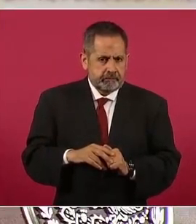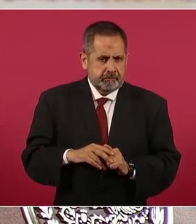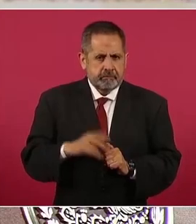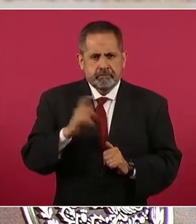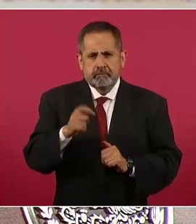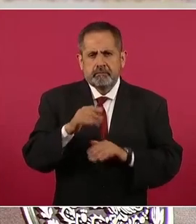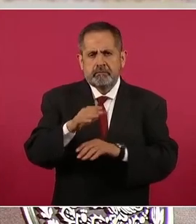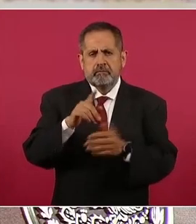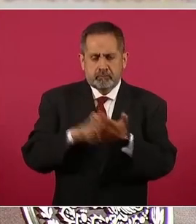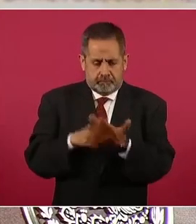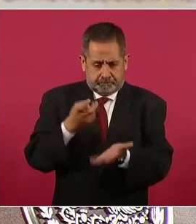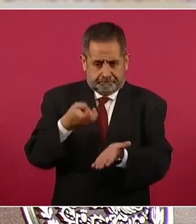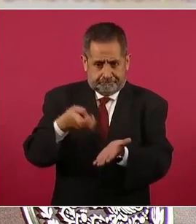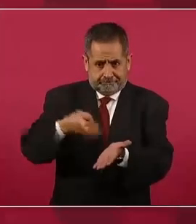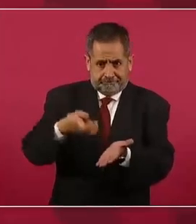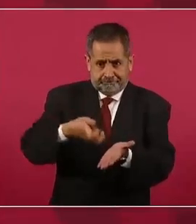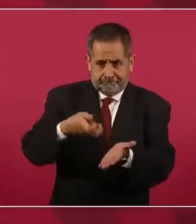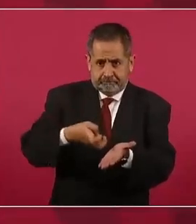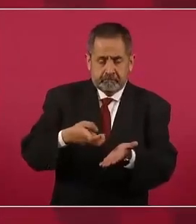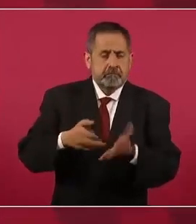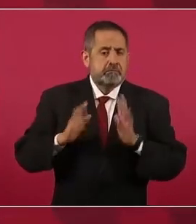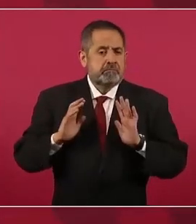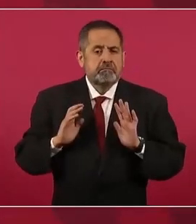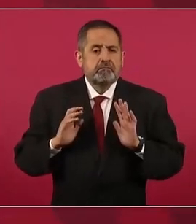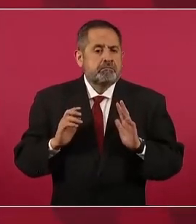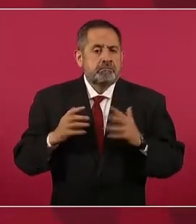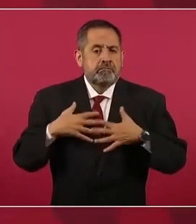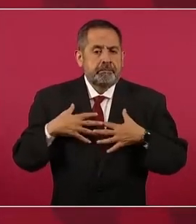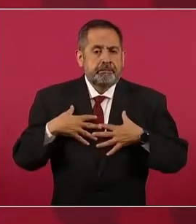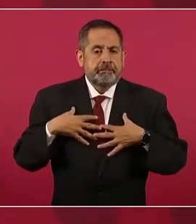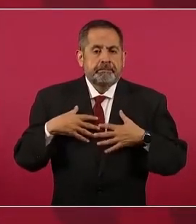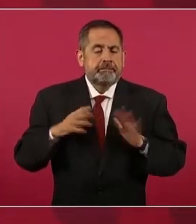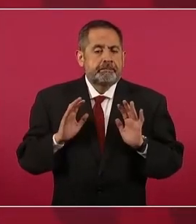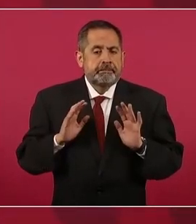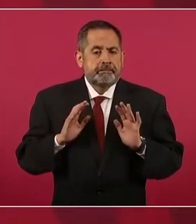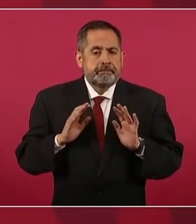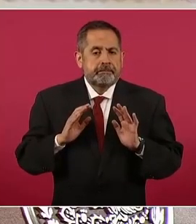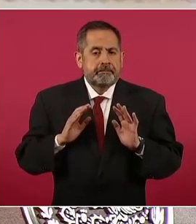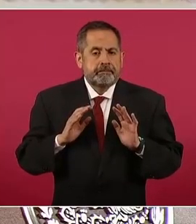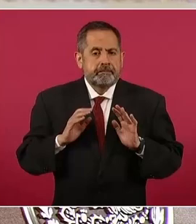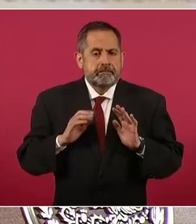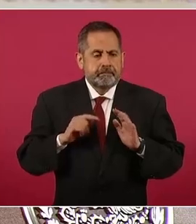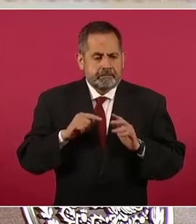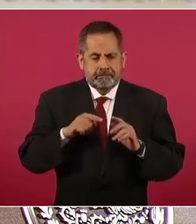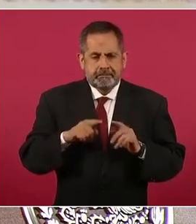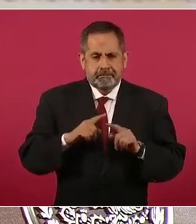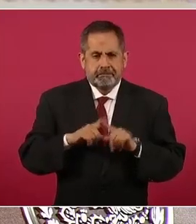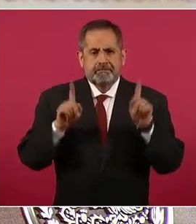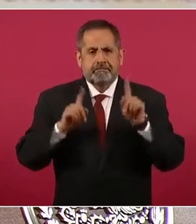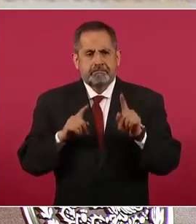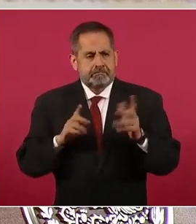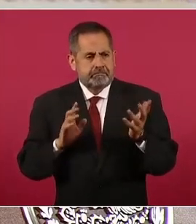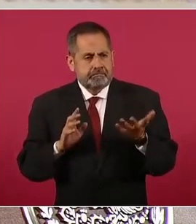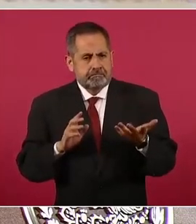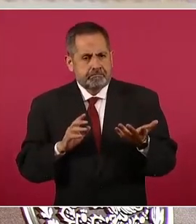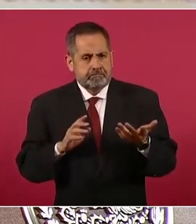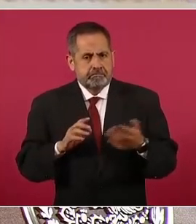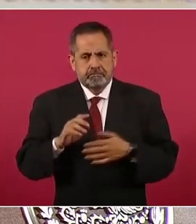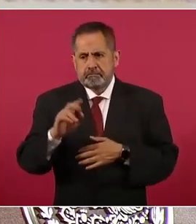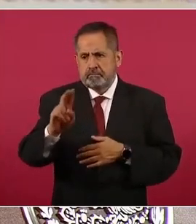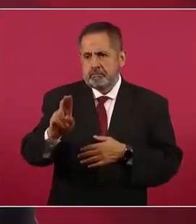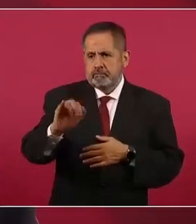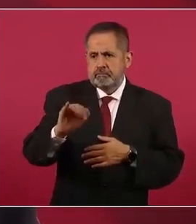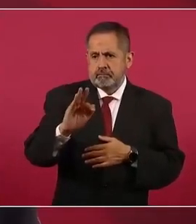en relación con esto, no hay una actividad extraordinaria en la relación entre la